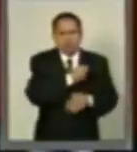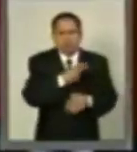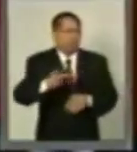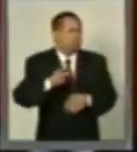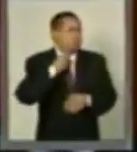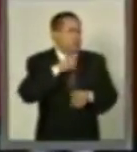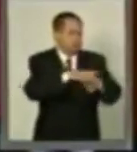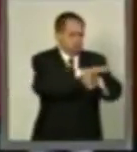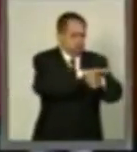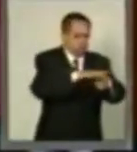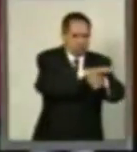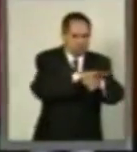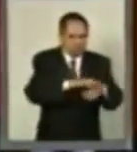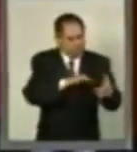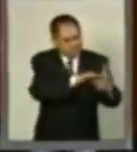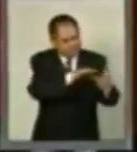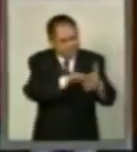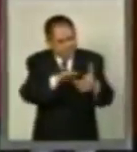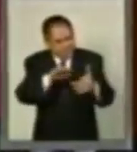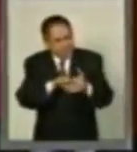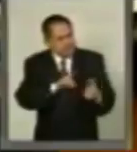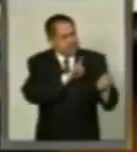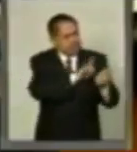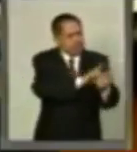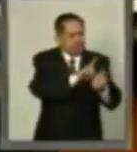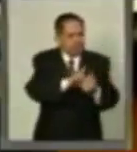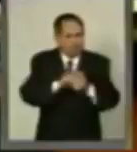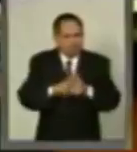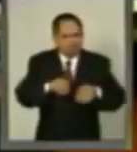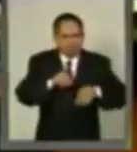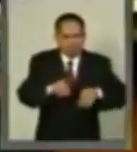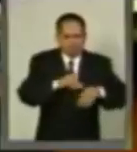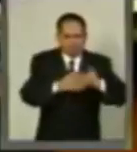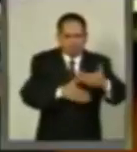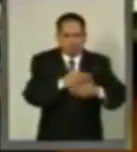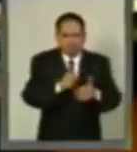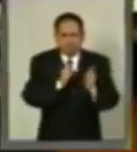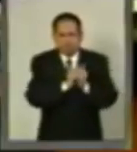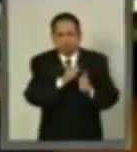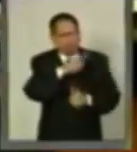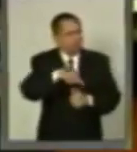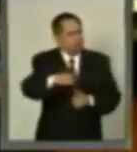locales de manera cotidiana. Y trabajamos, senador, junto con ellos.